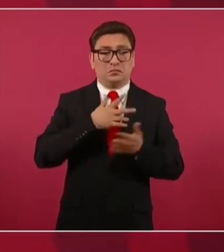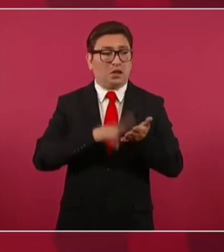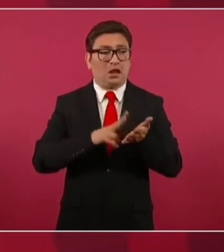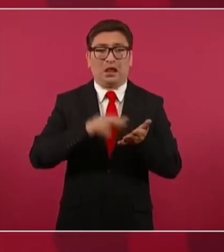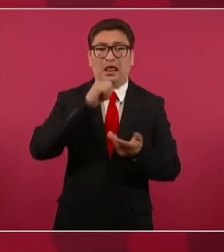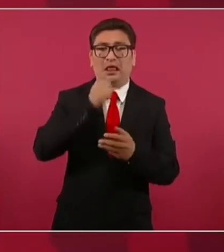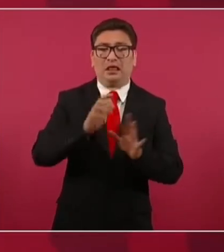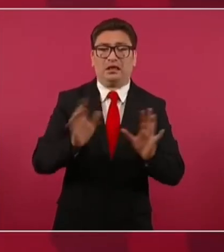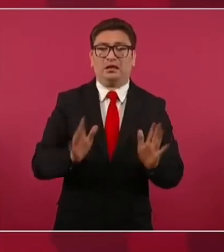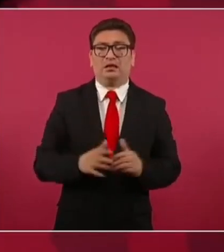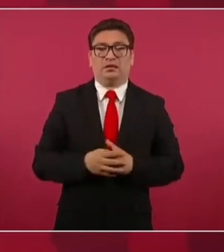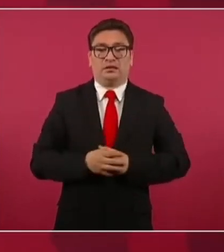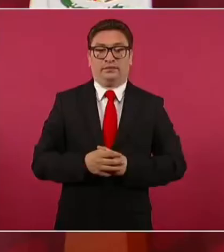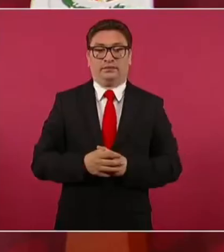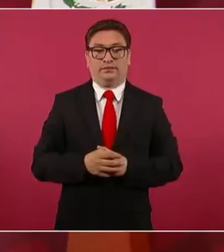Esos